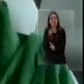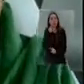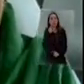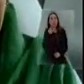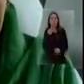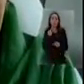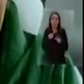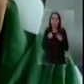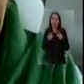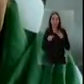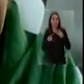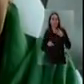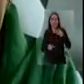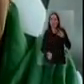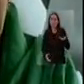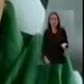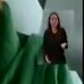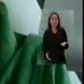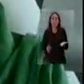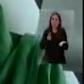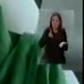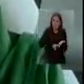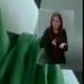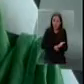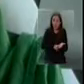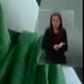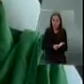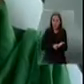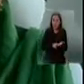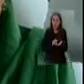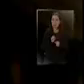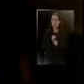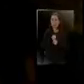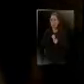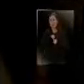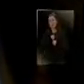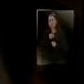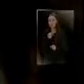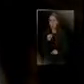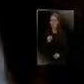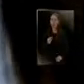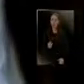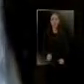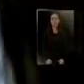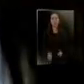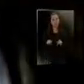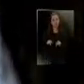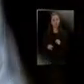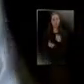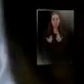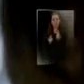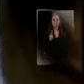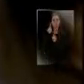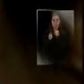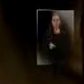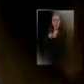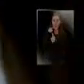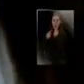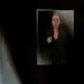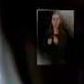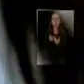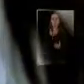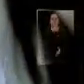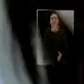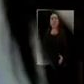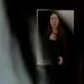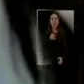en fin, una serie de que realmente angustian un poco, ¿ah? ¿Eh? Ahora necesito hacerle algunas preguntas, que son